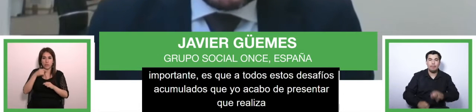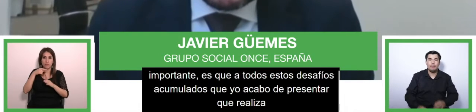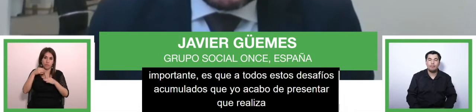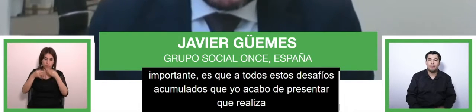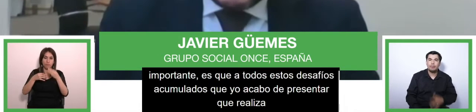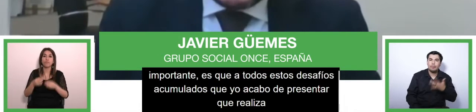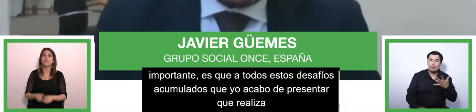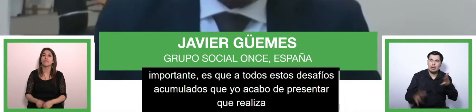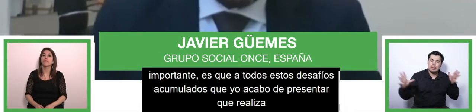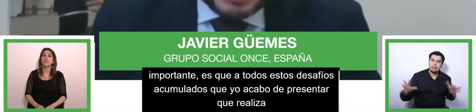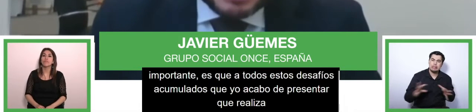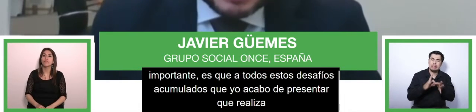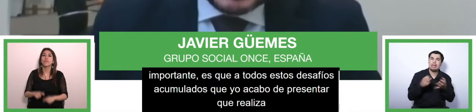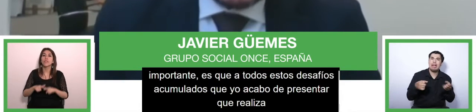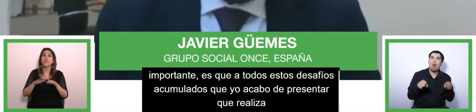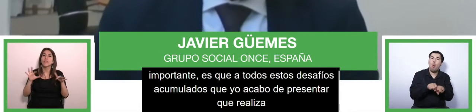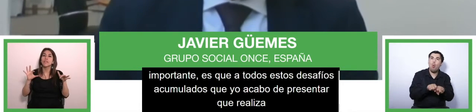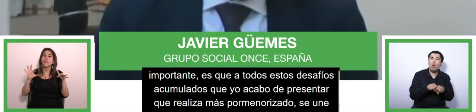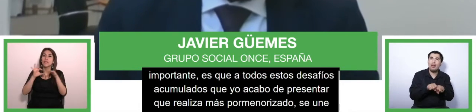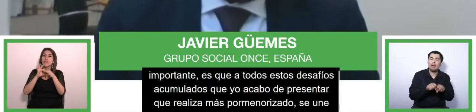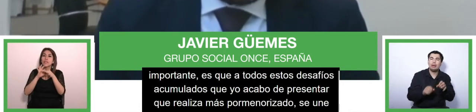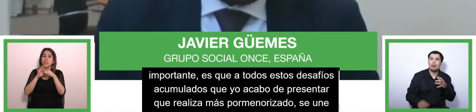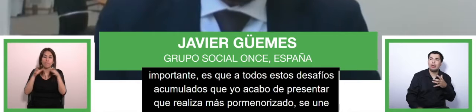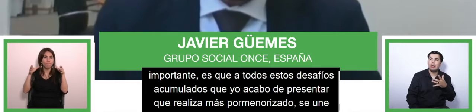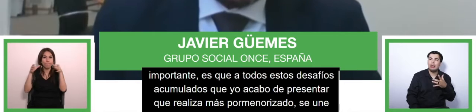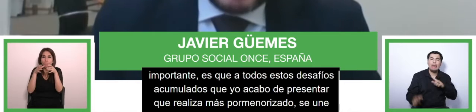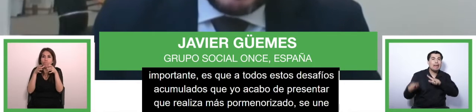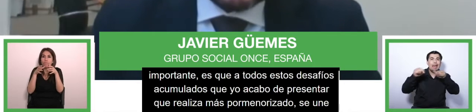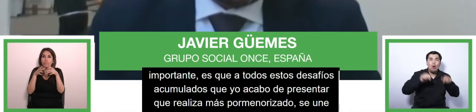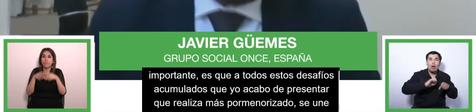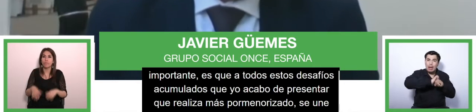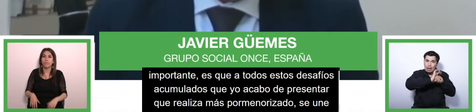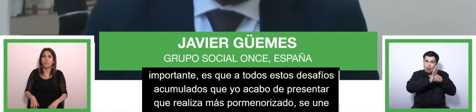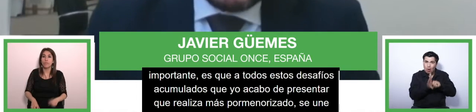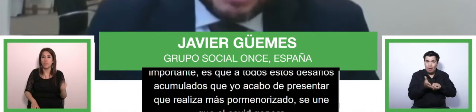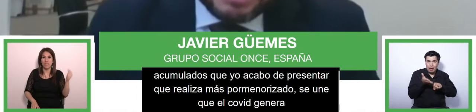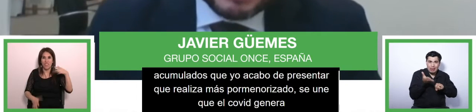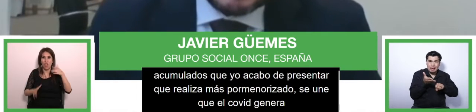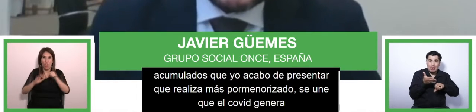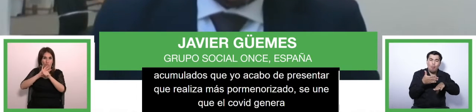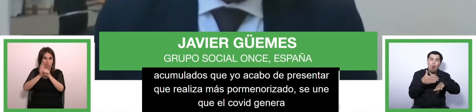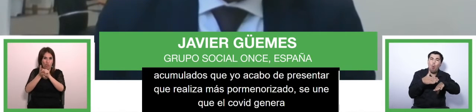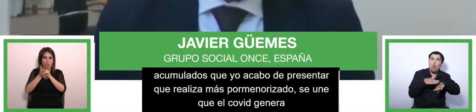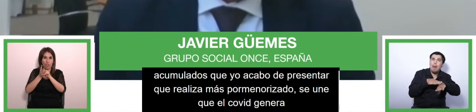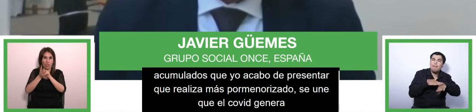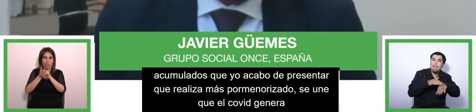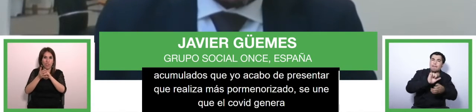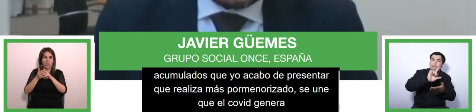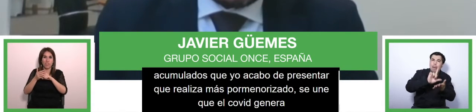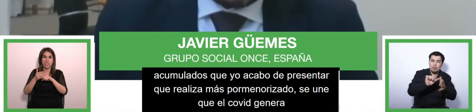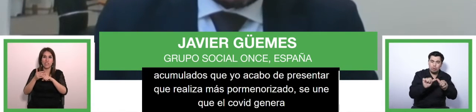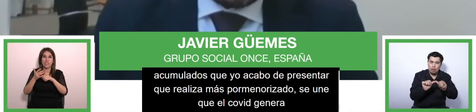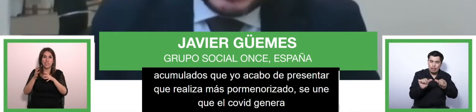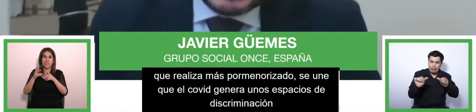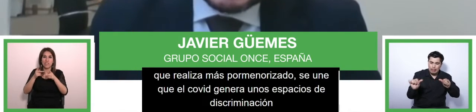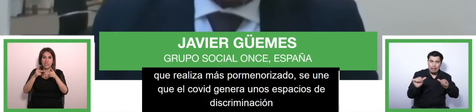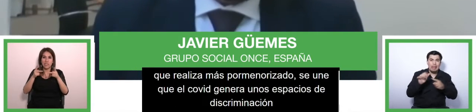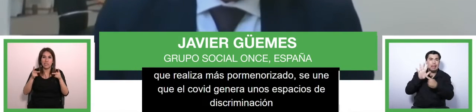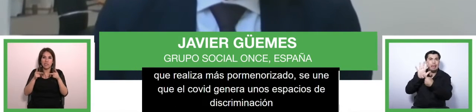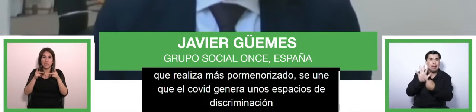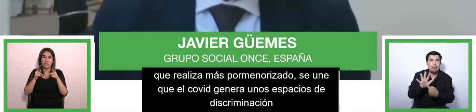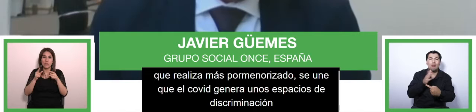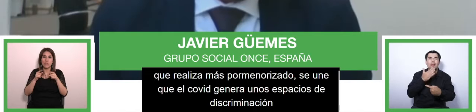une que el COVID genera unos espacios de discriminación y sobre todo de